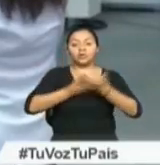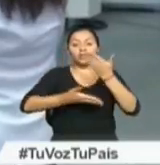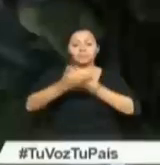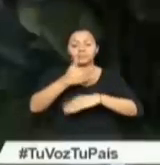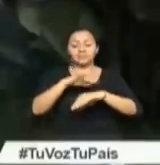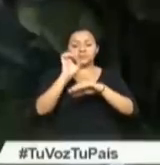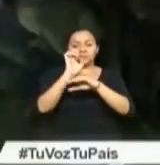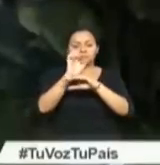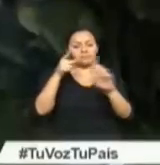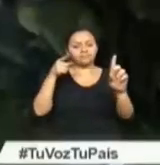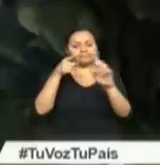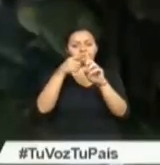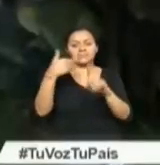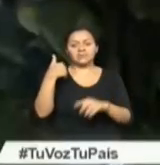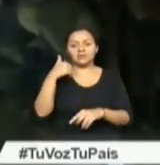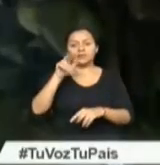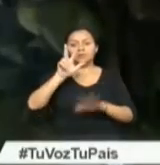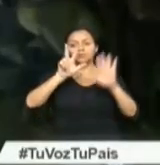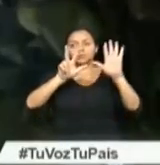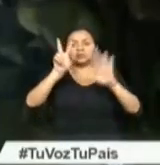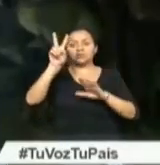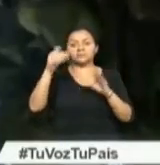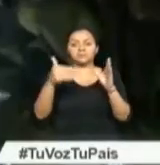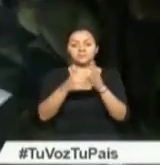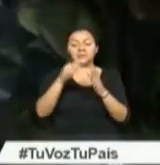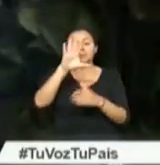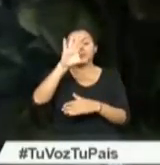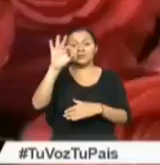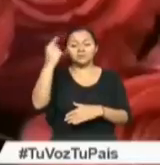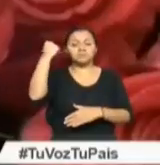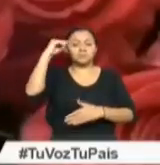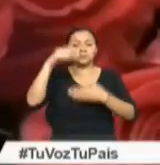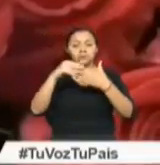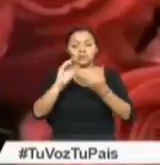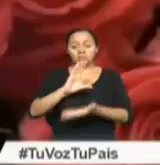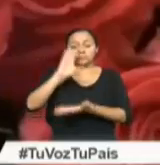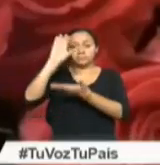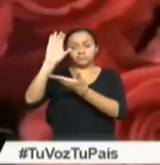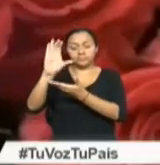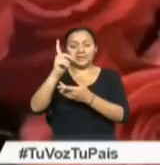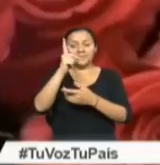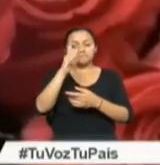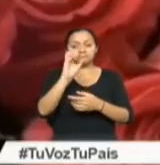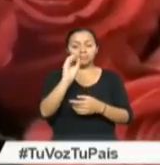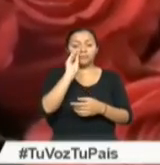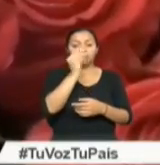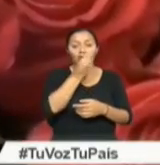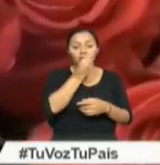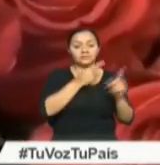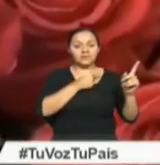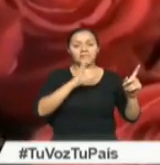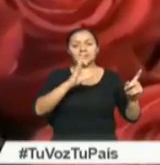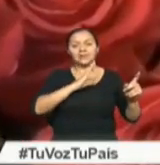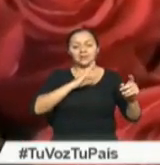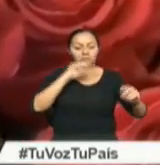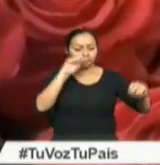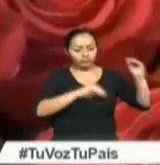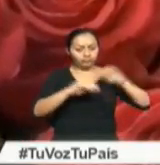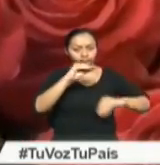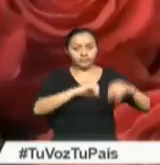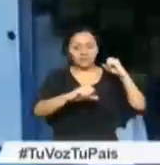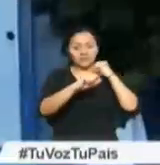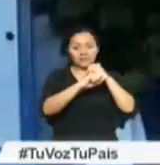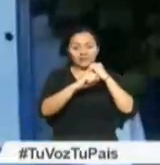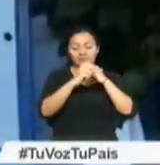Ecuador destinará $82,500, mientras que Expo Flores realizará el trabajo técnico especializado para